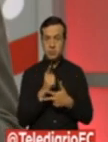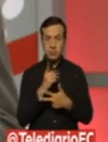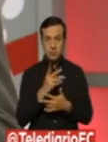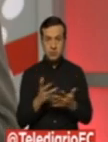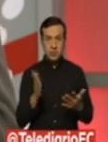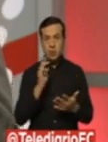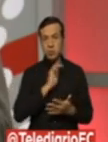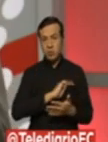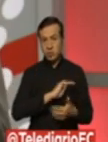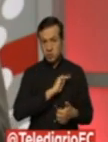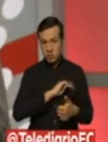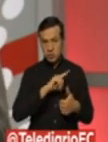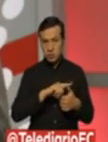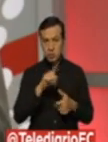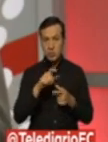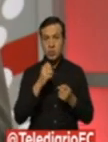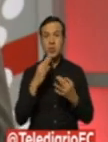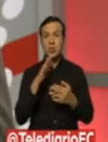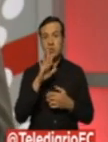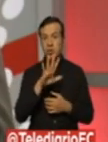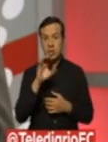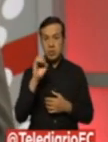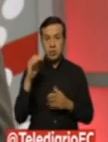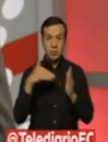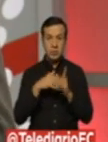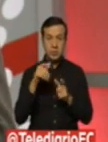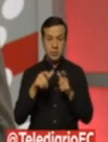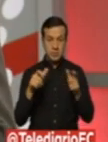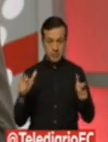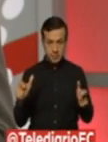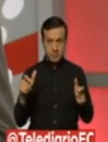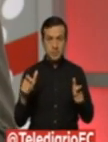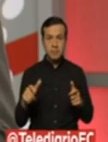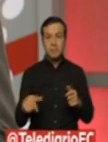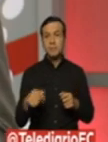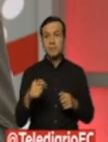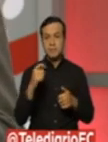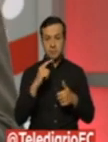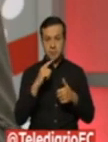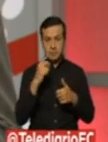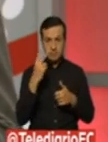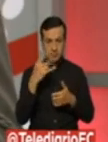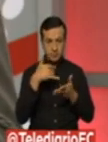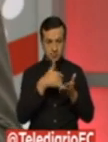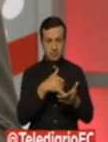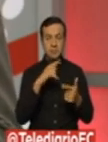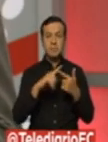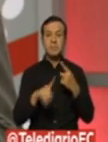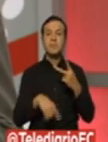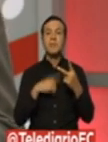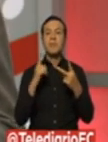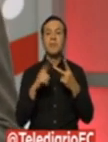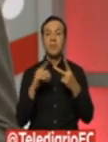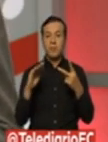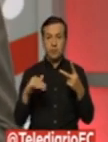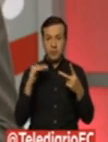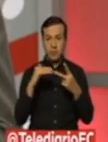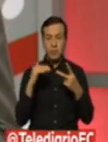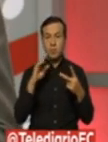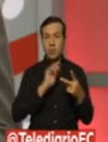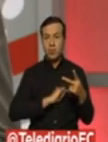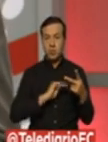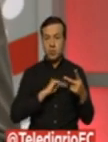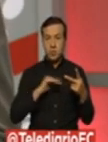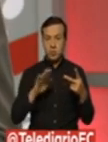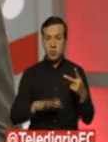municipios con una población superior a los 500 mil habitantes habrá dos distinciones otra en la segunda categoría con municipios